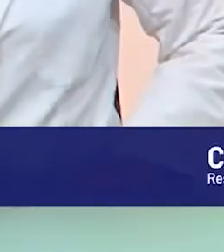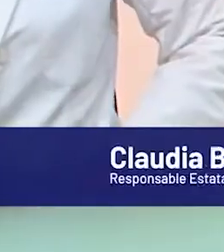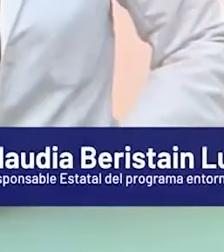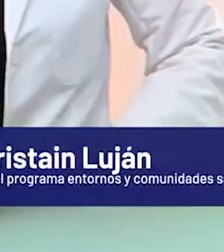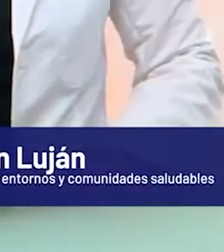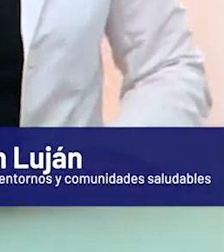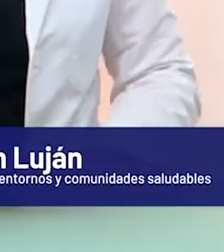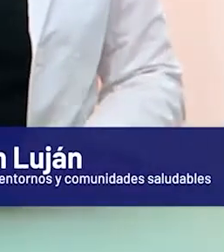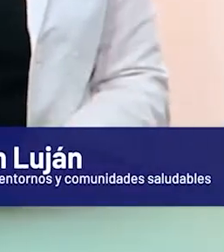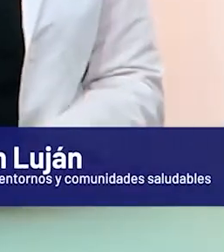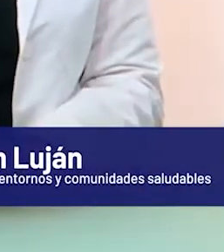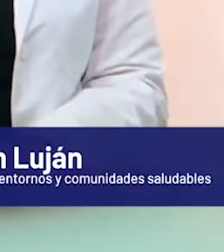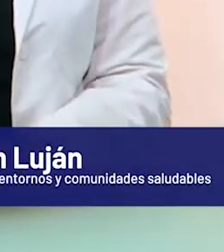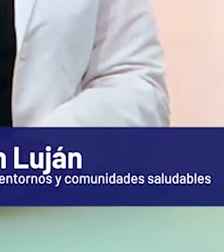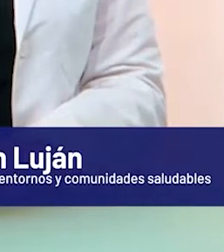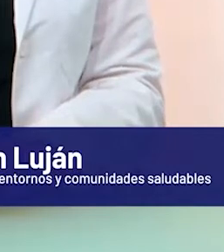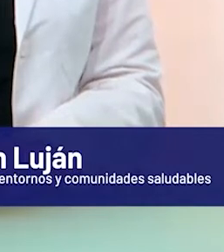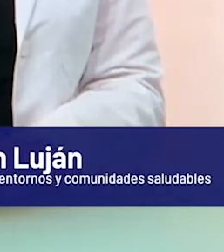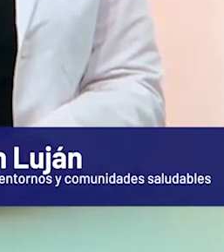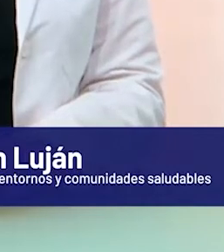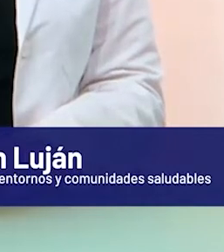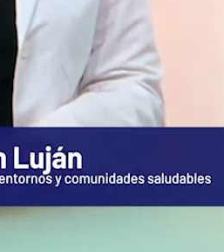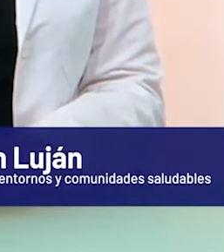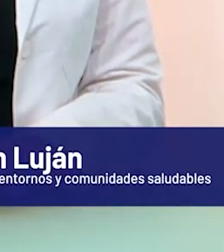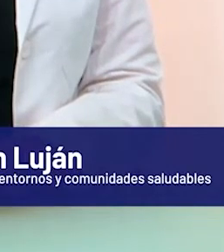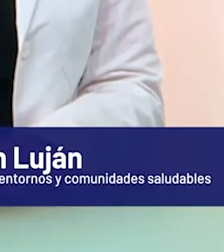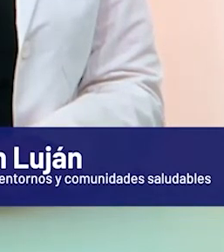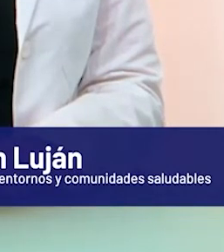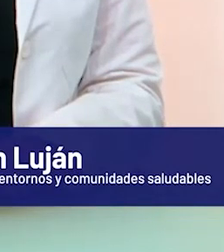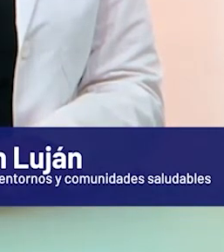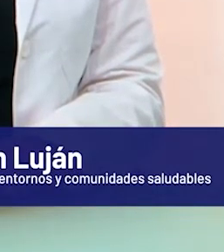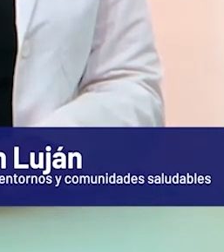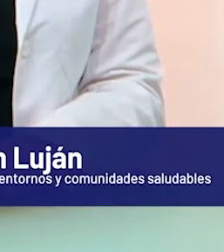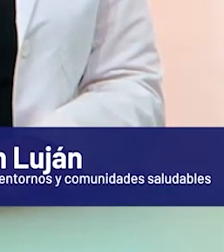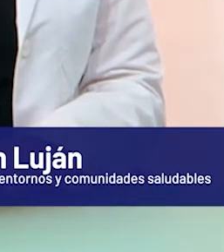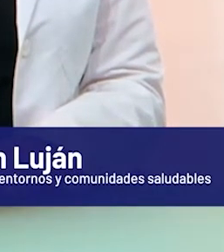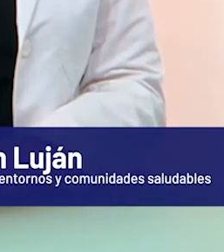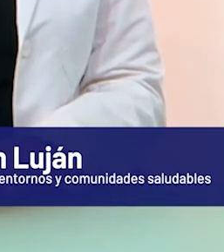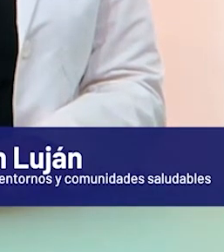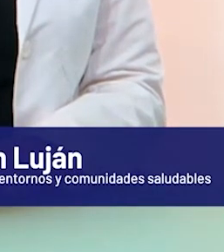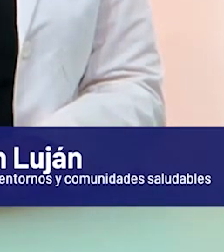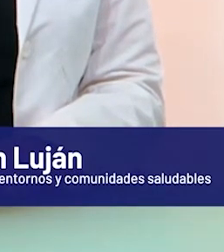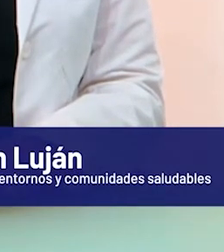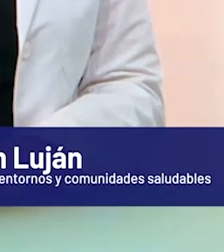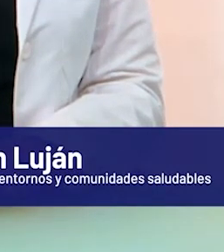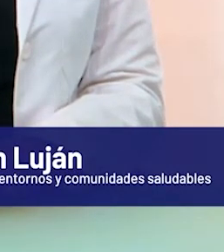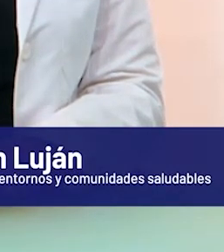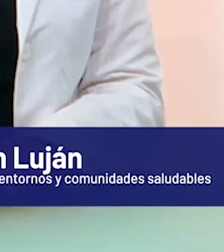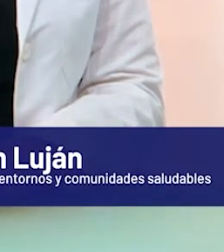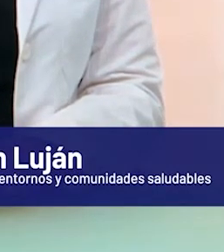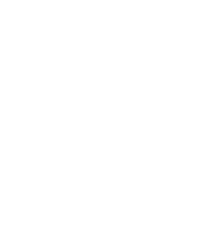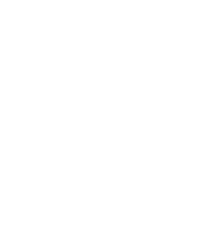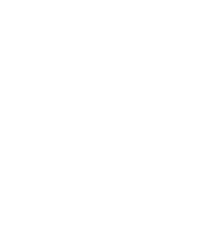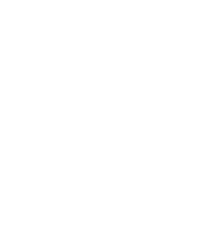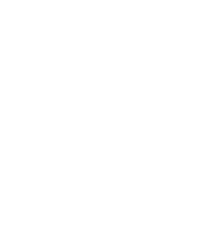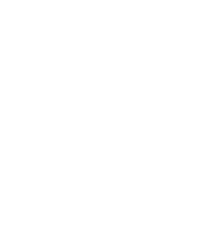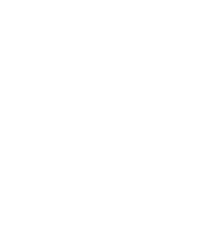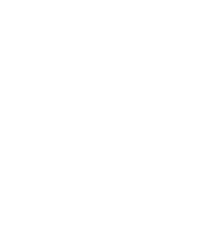doctor. Muchas gracias, doctora. Les estaremos actualizando e informando estos datos todos los días por este mismo medio. Muchas gracias.